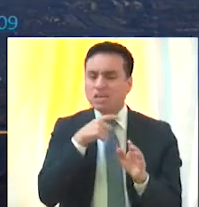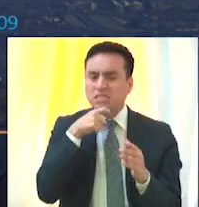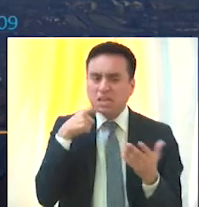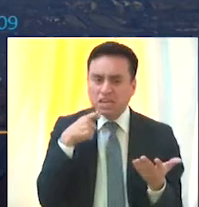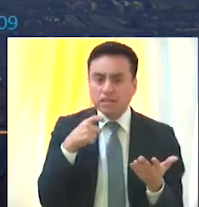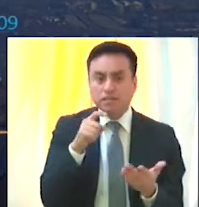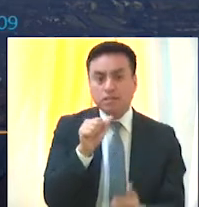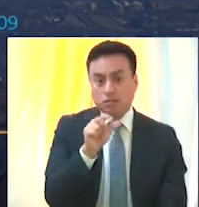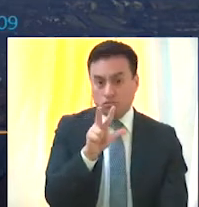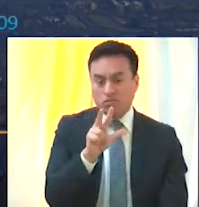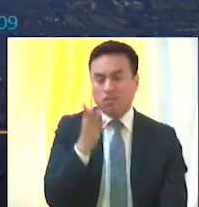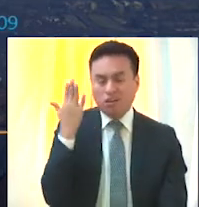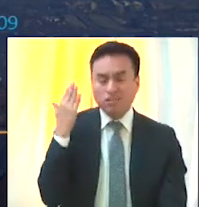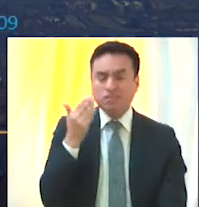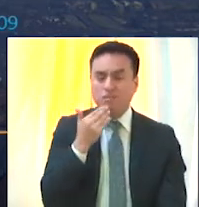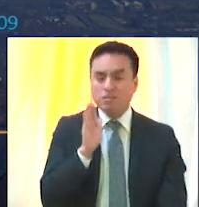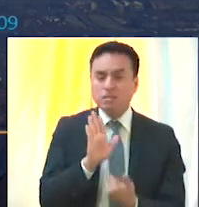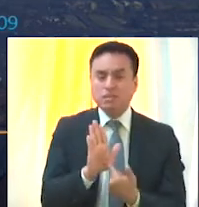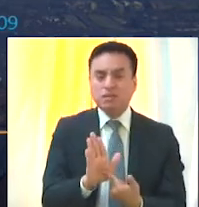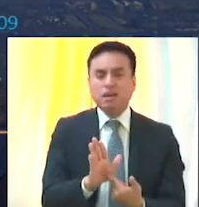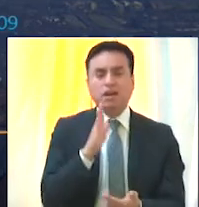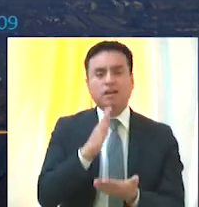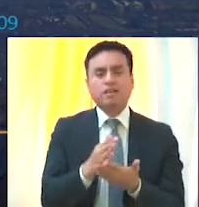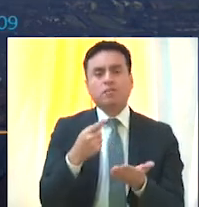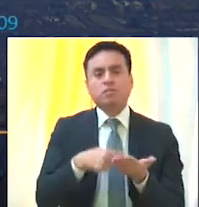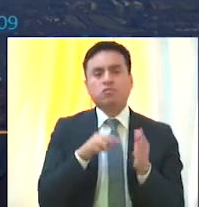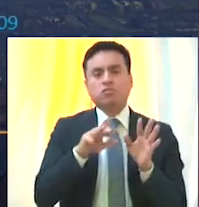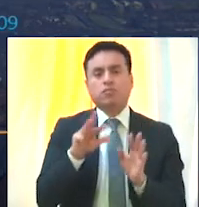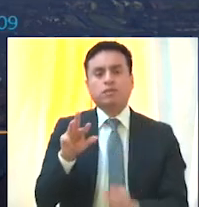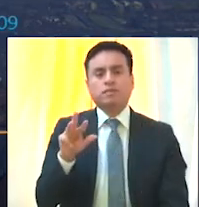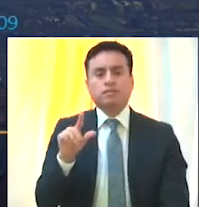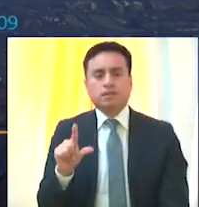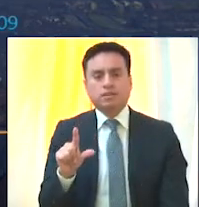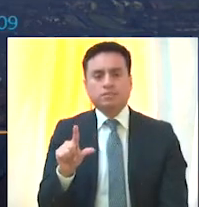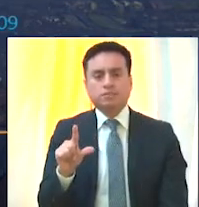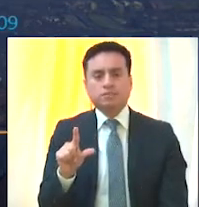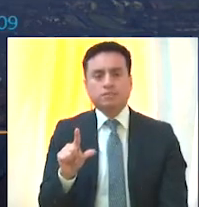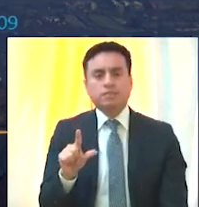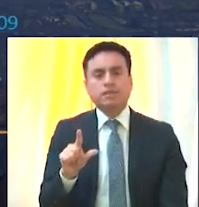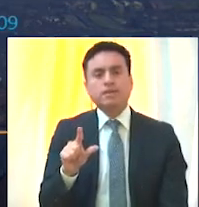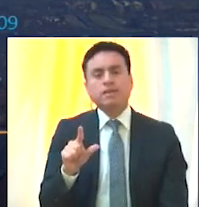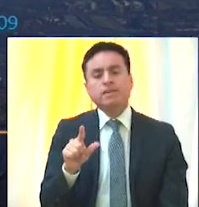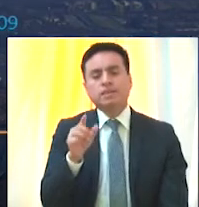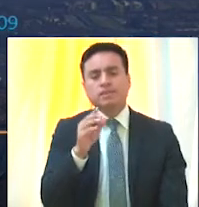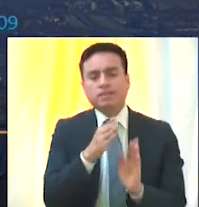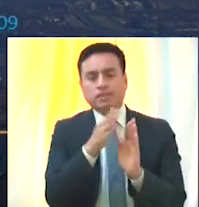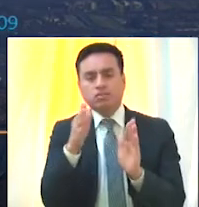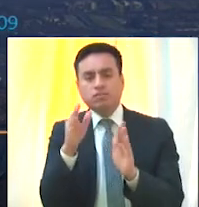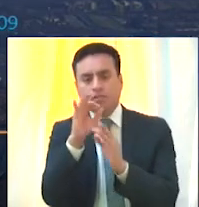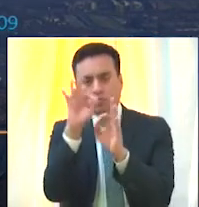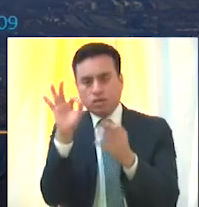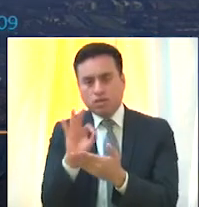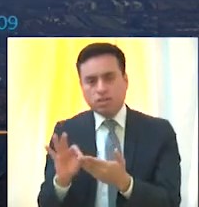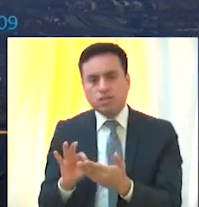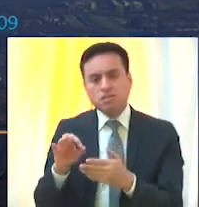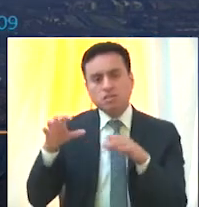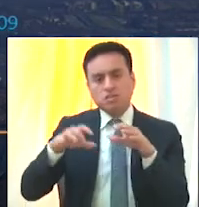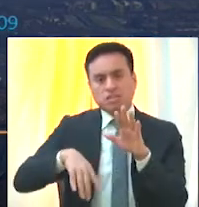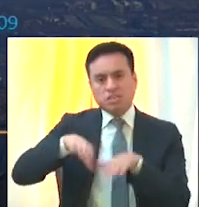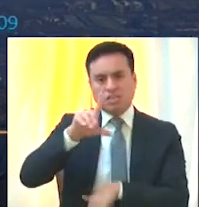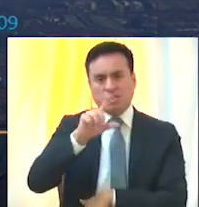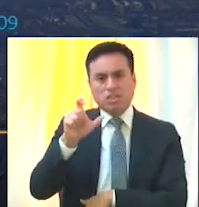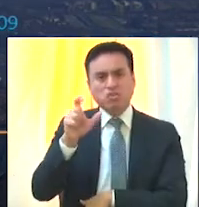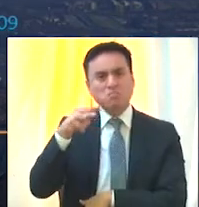el año 68 que mencionaba previamente, hasta el año 1997 en el extremo derecho de la figura con una precipitación sobre